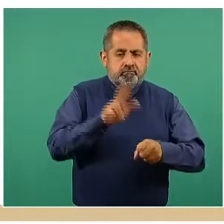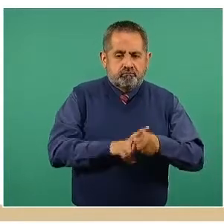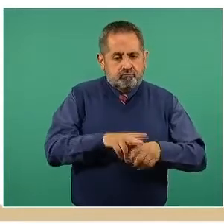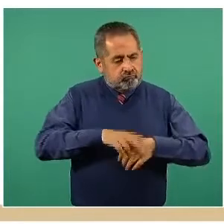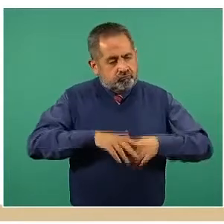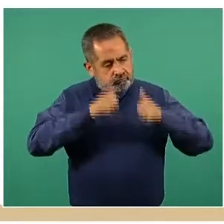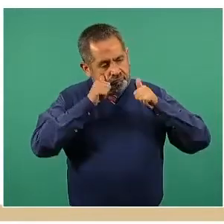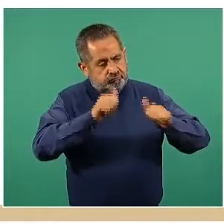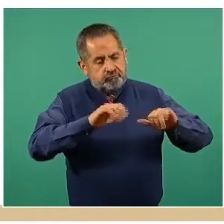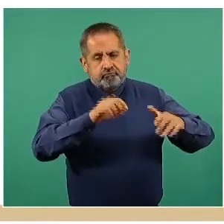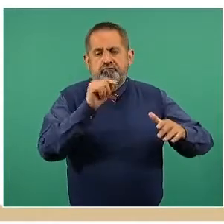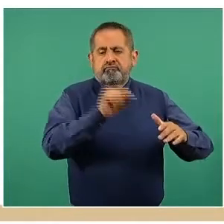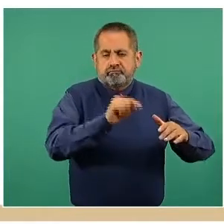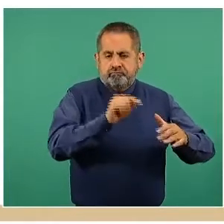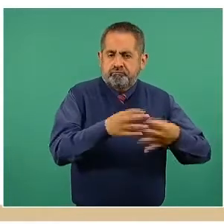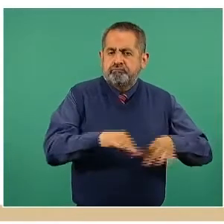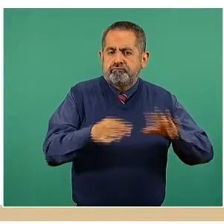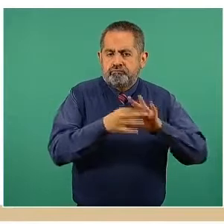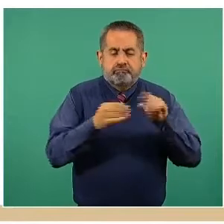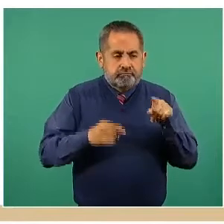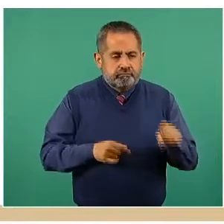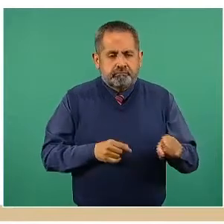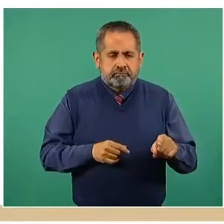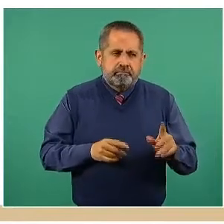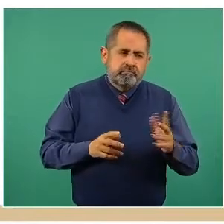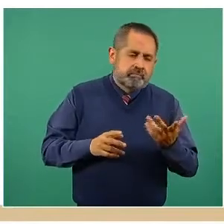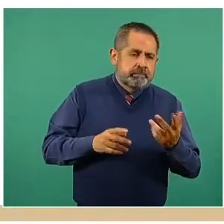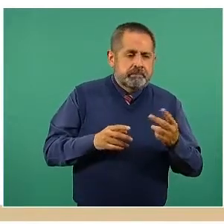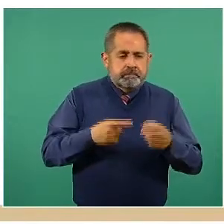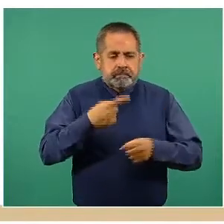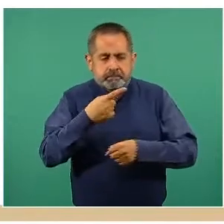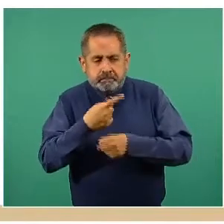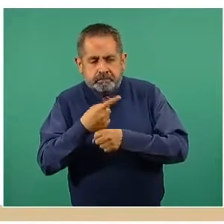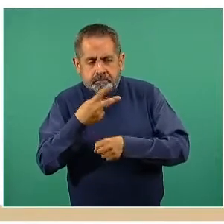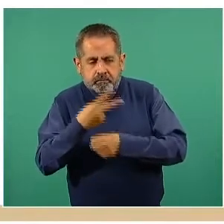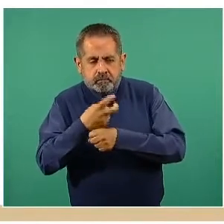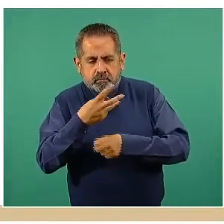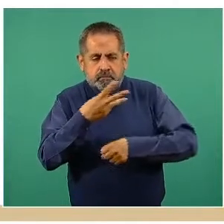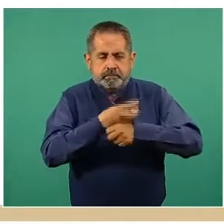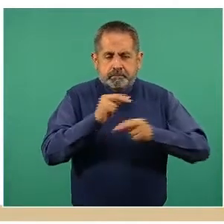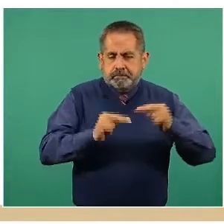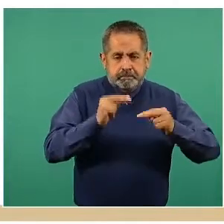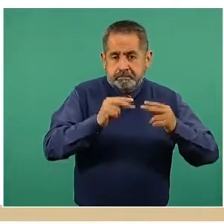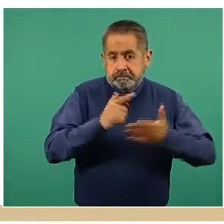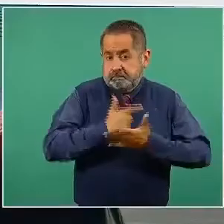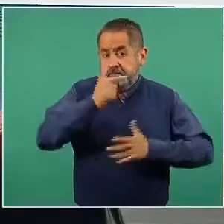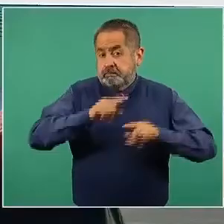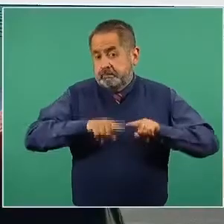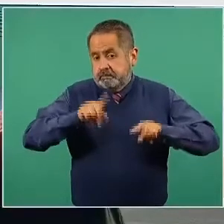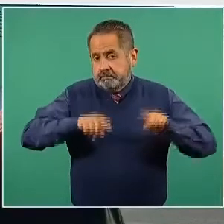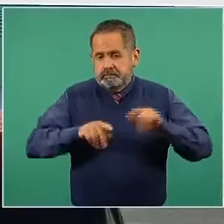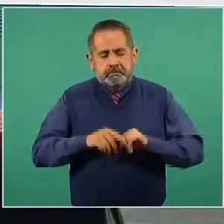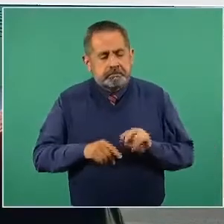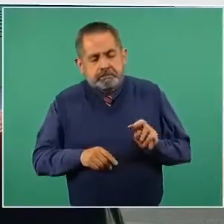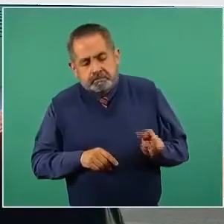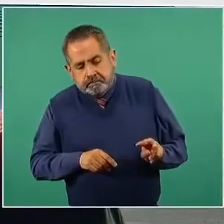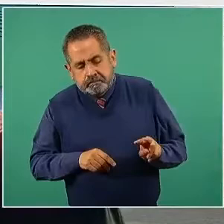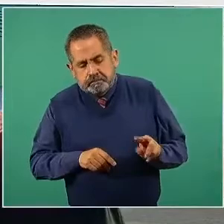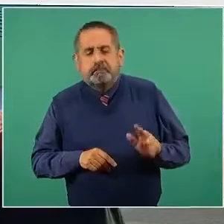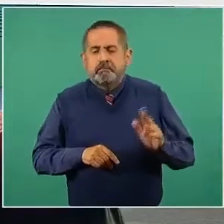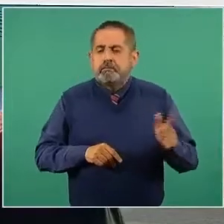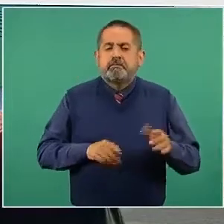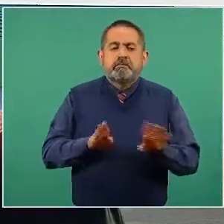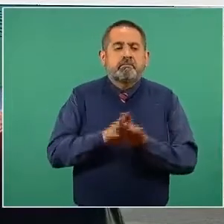atención especializada, ya sea en un segundo o en un tercer nivel de atención, y entonces por lo tanto nos refleja